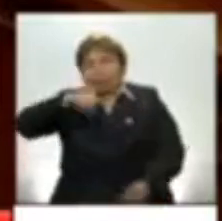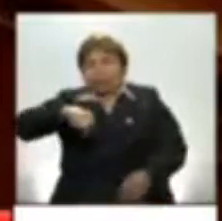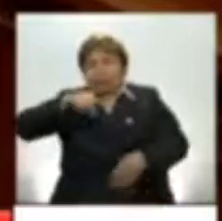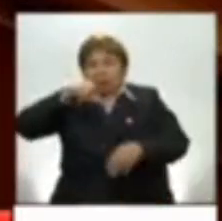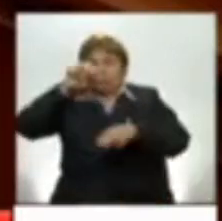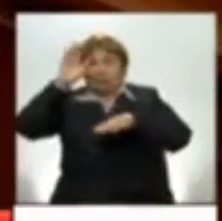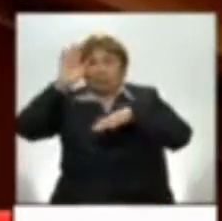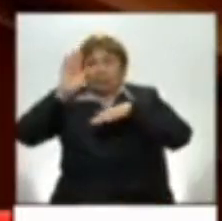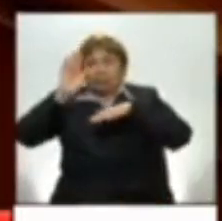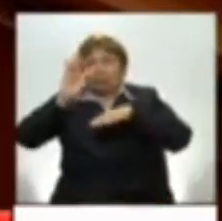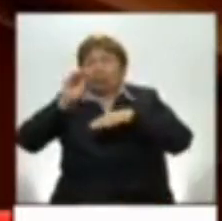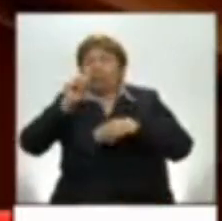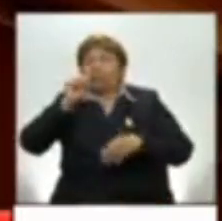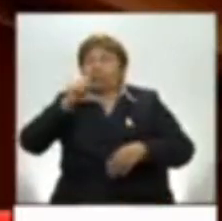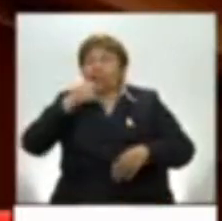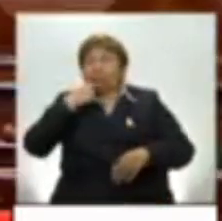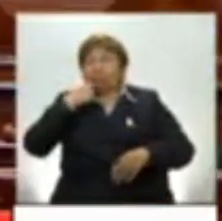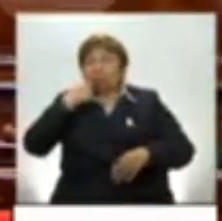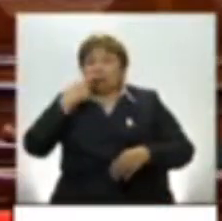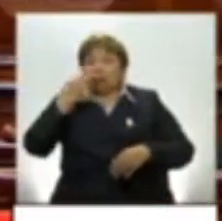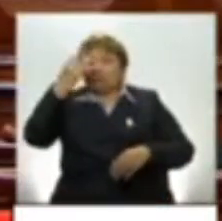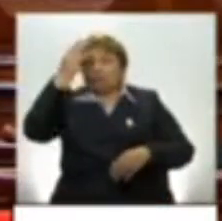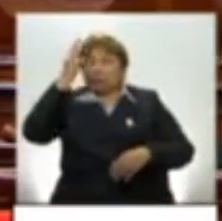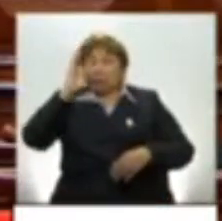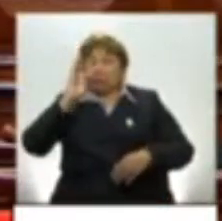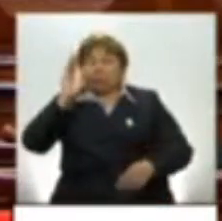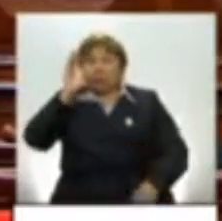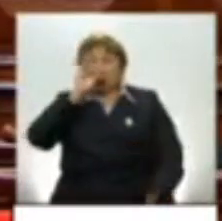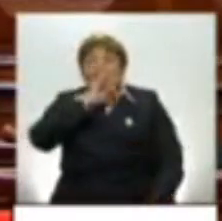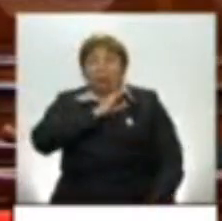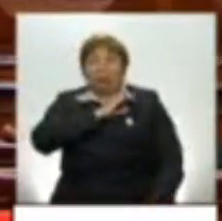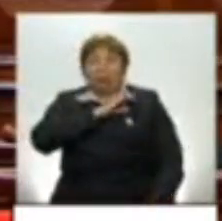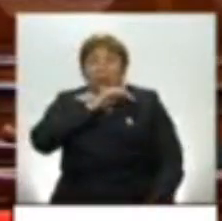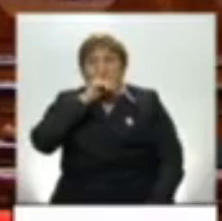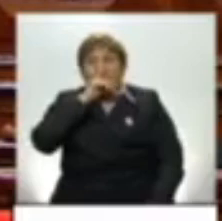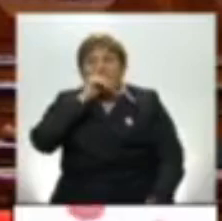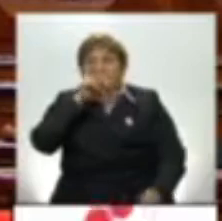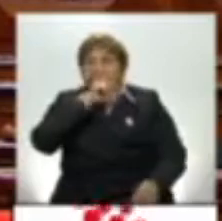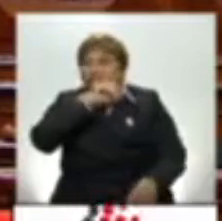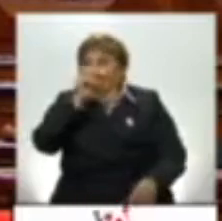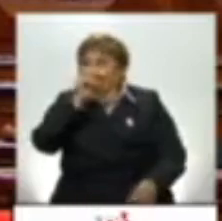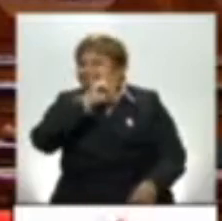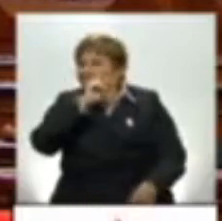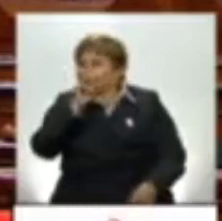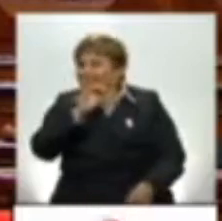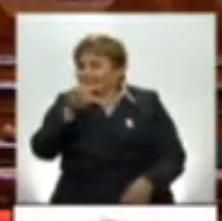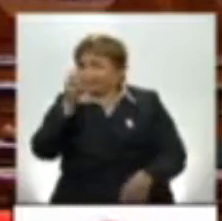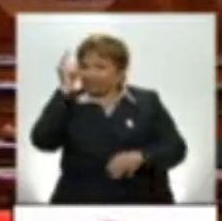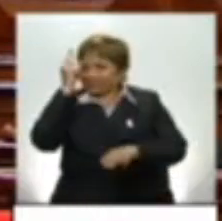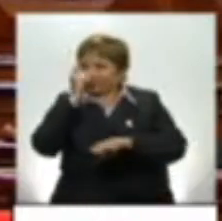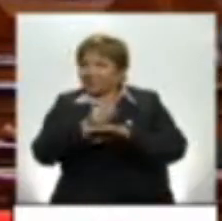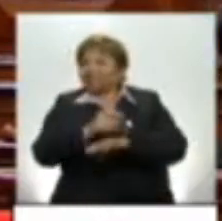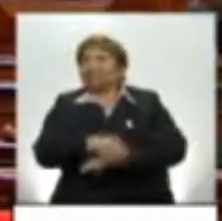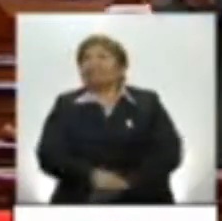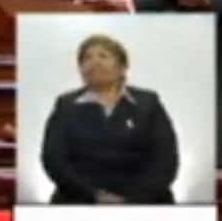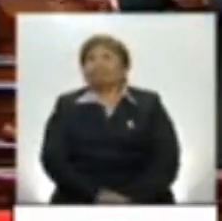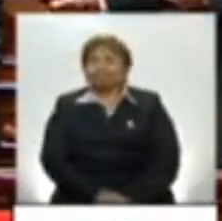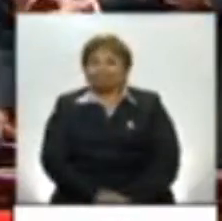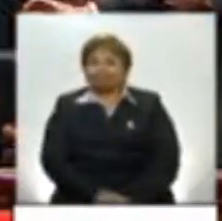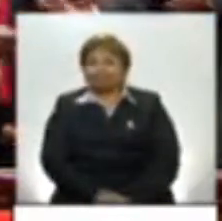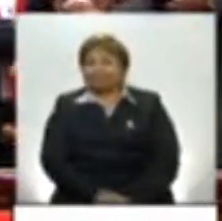juro. Si así lo hace, que Dios y la patria lo premien, sino que él y la nación se lo demanden. Muchas